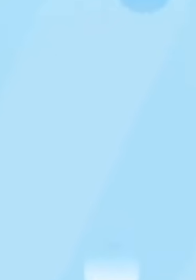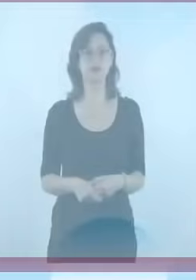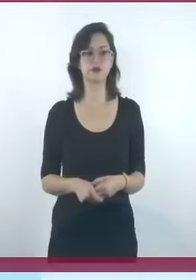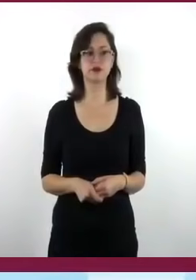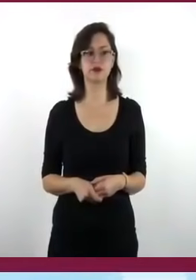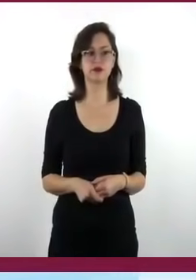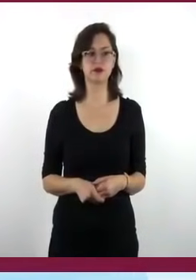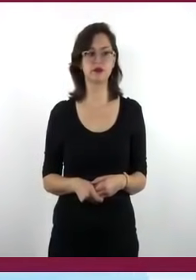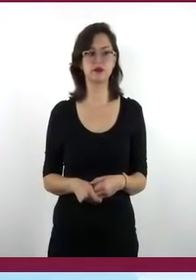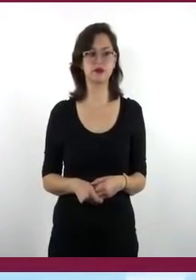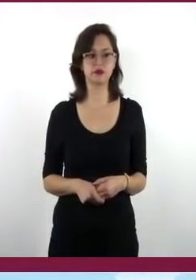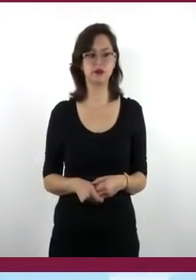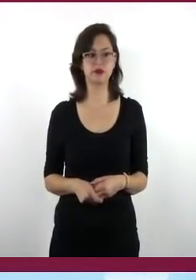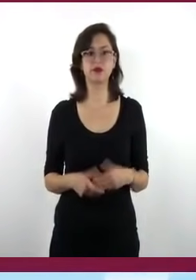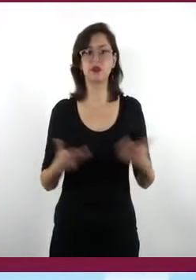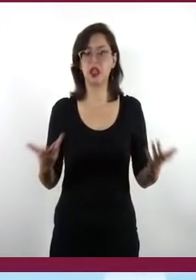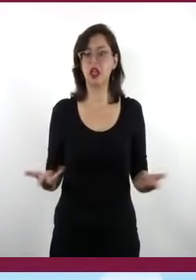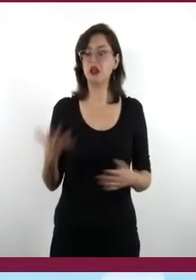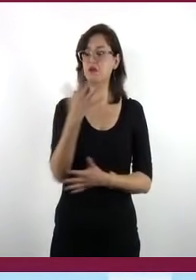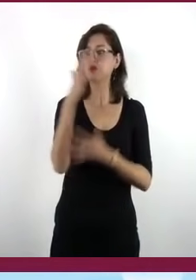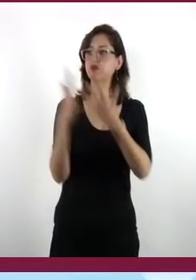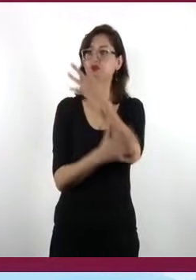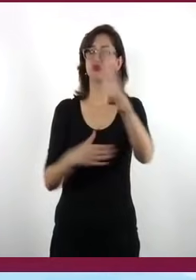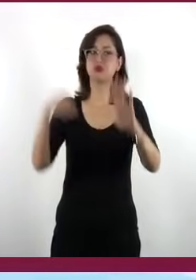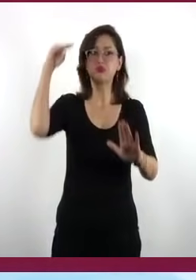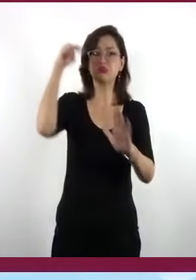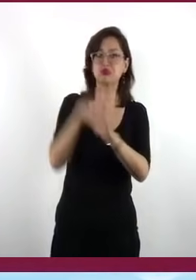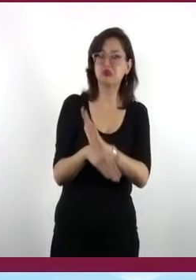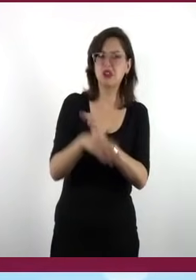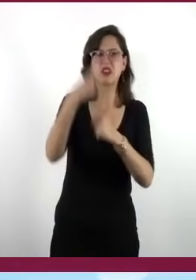¿Cuáles son los efectos del deterioro ambiental?